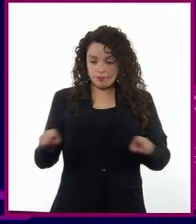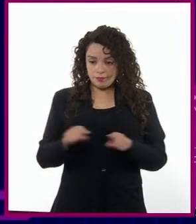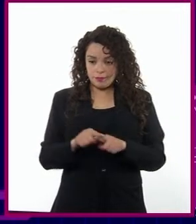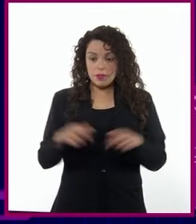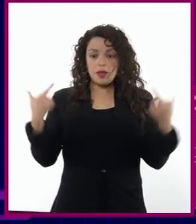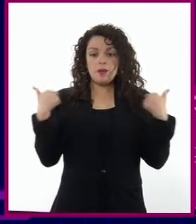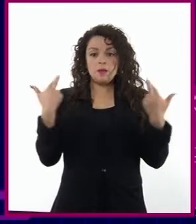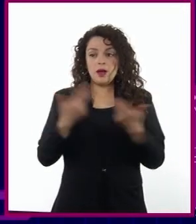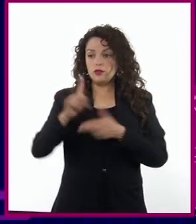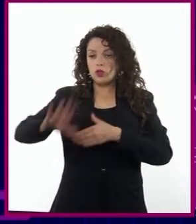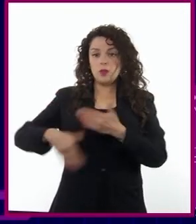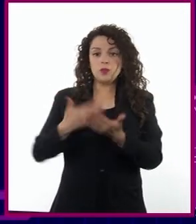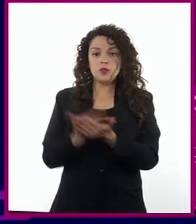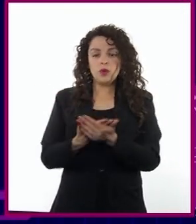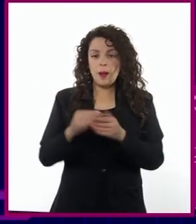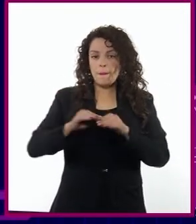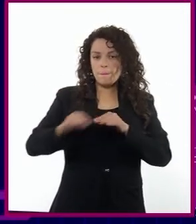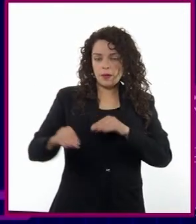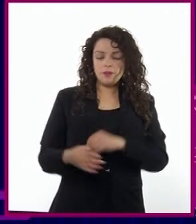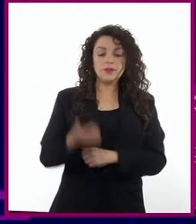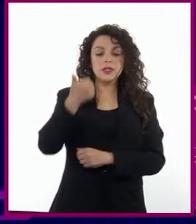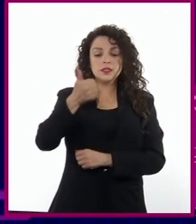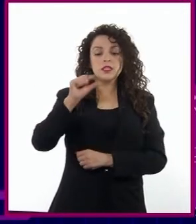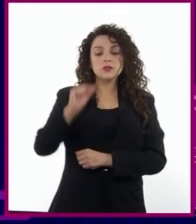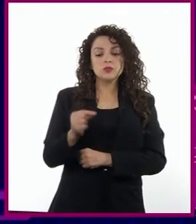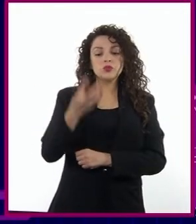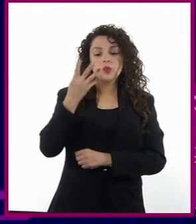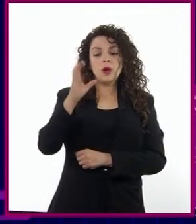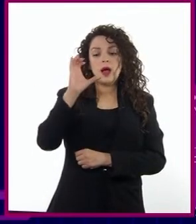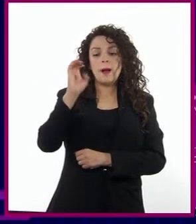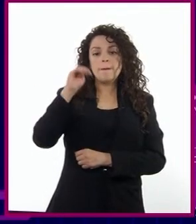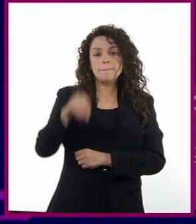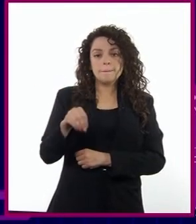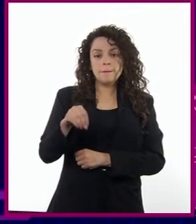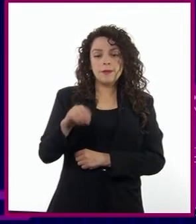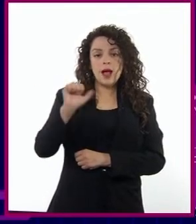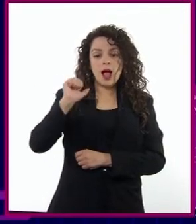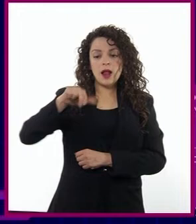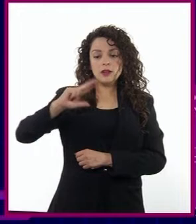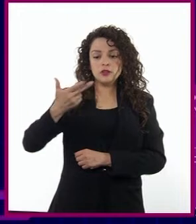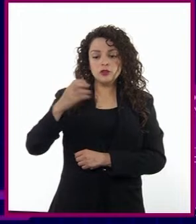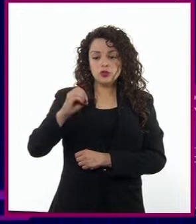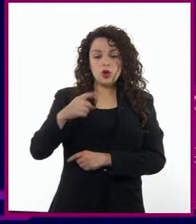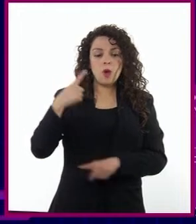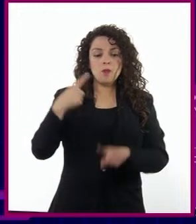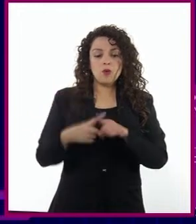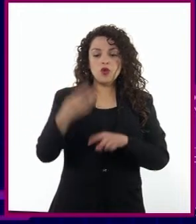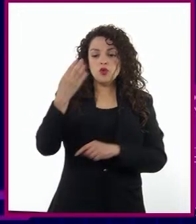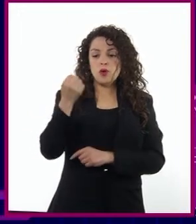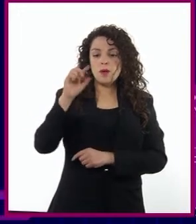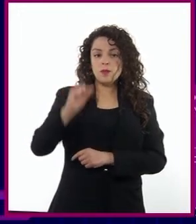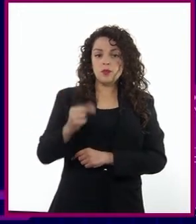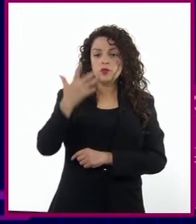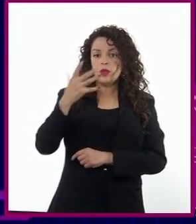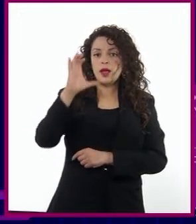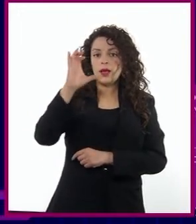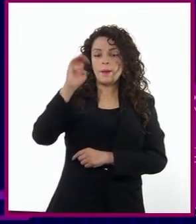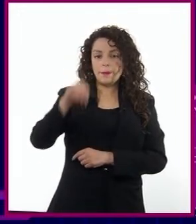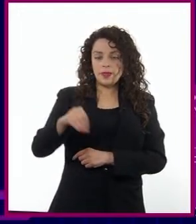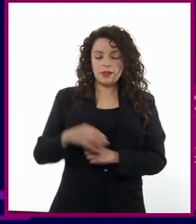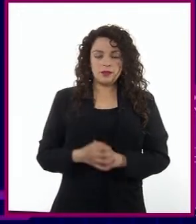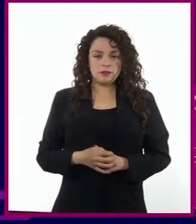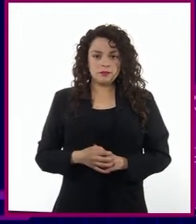profesor fueron de 6.4 centímetros de ancho por 9.5 centímetros de largo